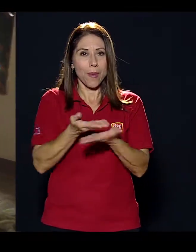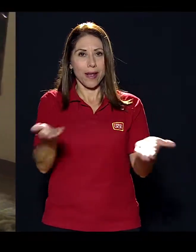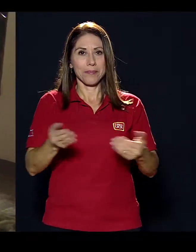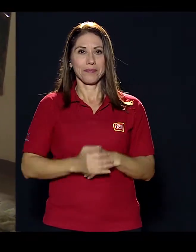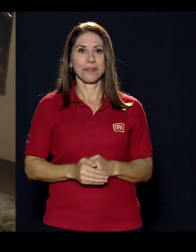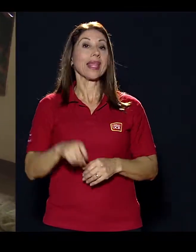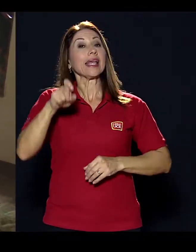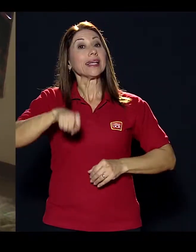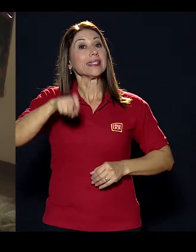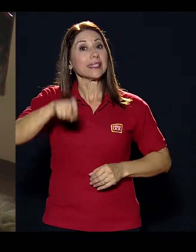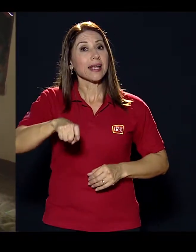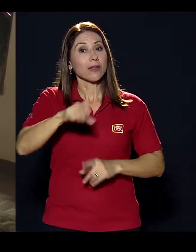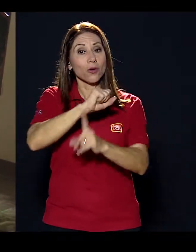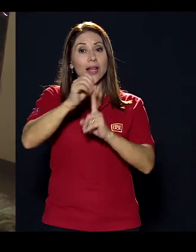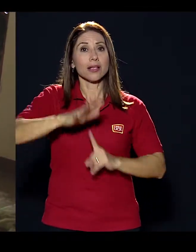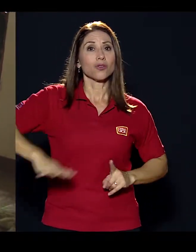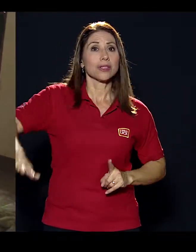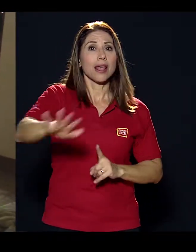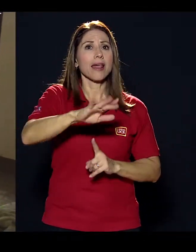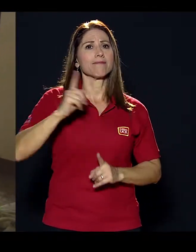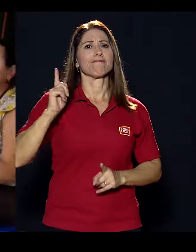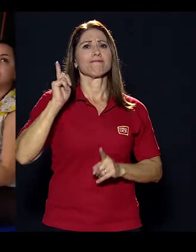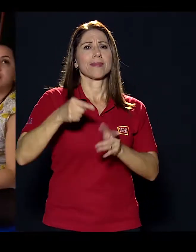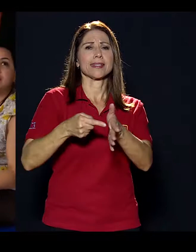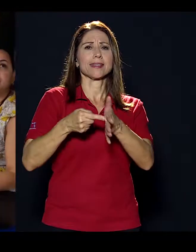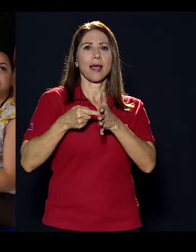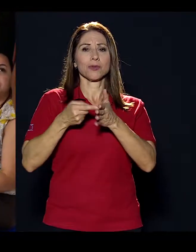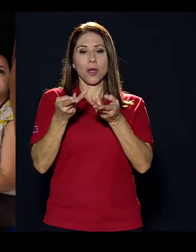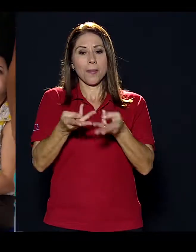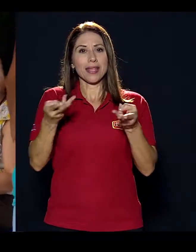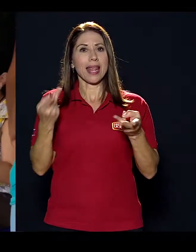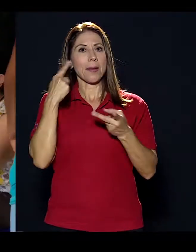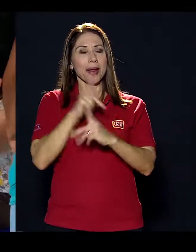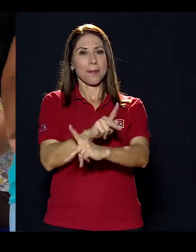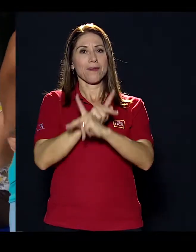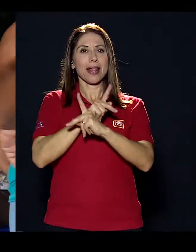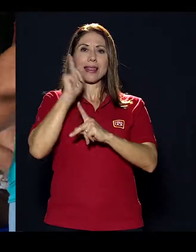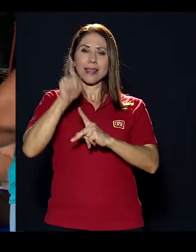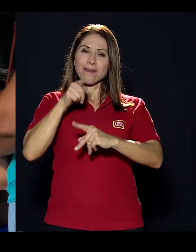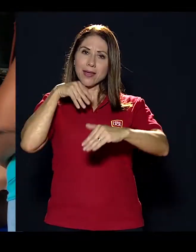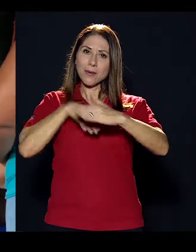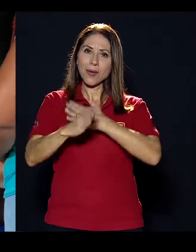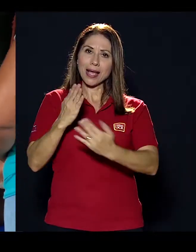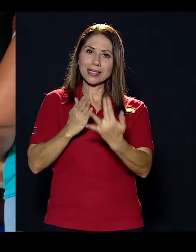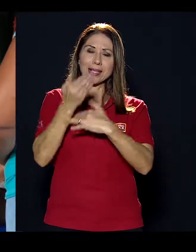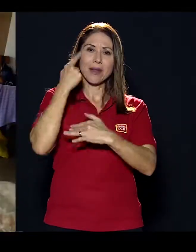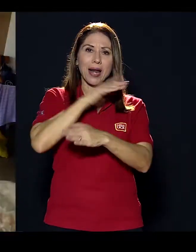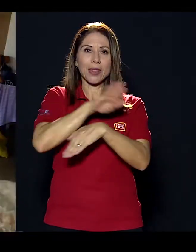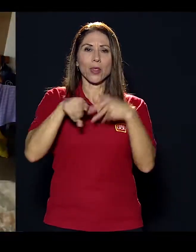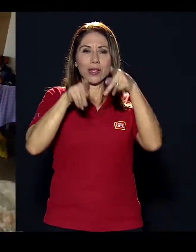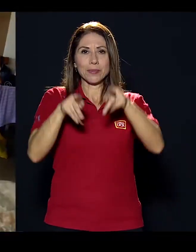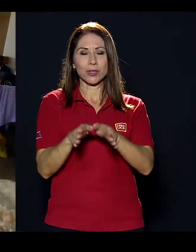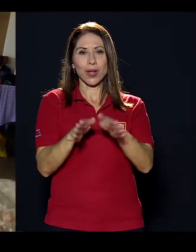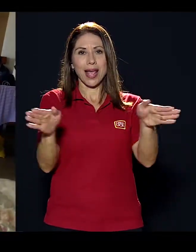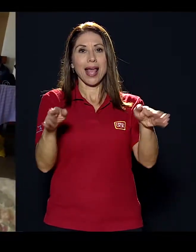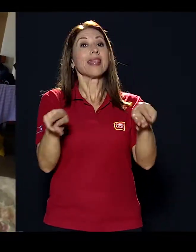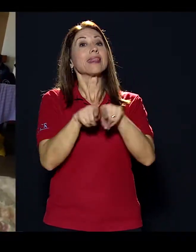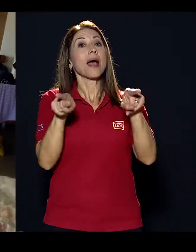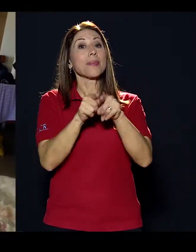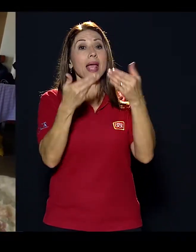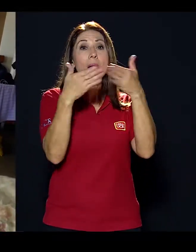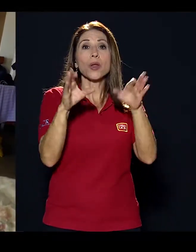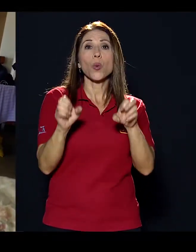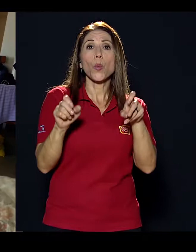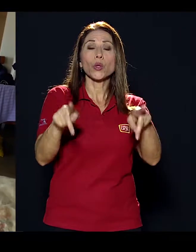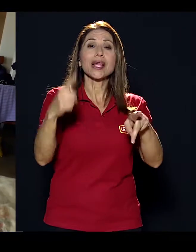Es necesario que como sociedad exijamos que el material preventivo sea accesible para todos y todas. así como la apertura de espacios en donde se